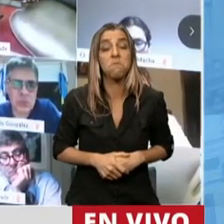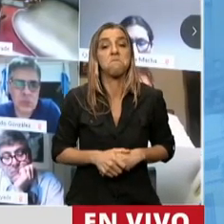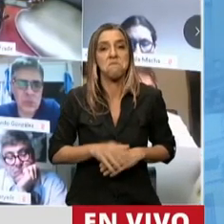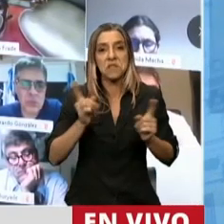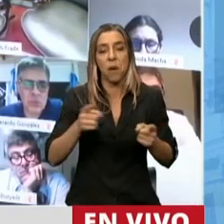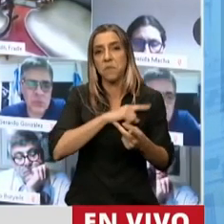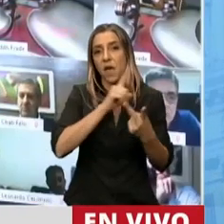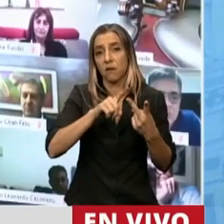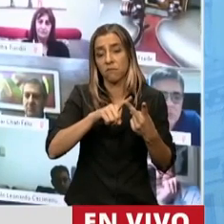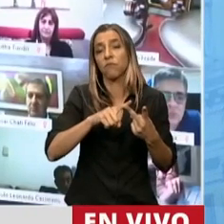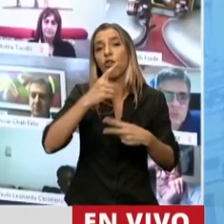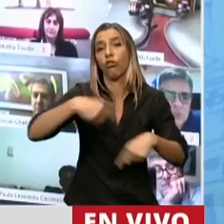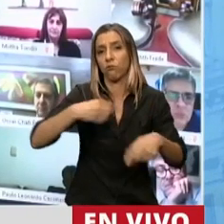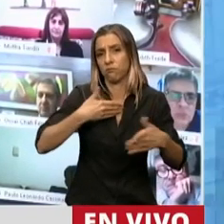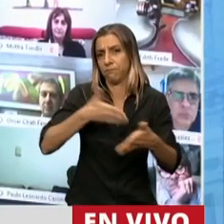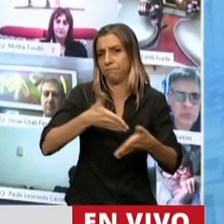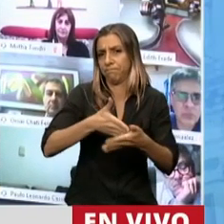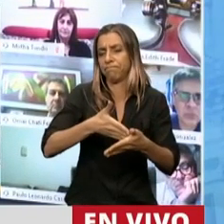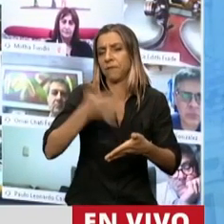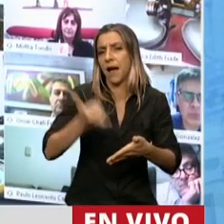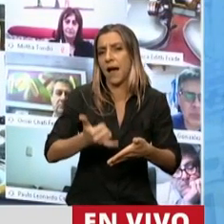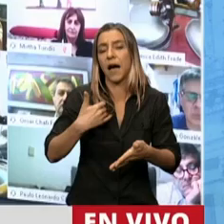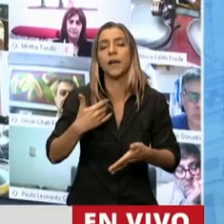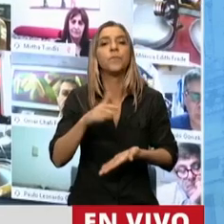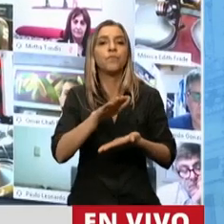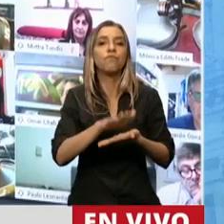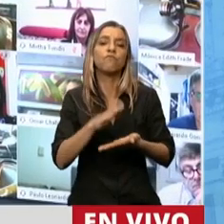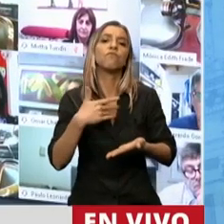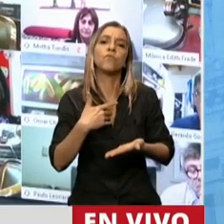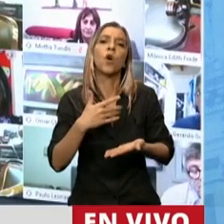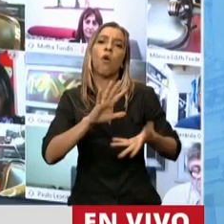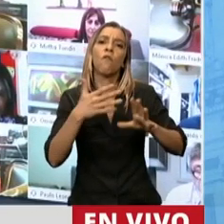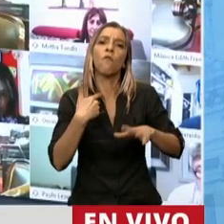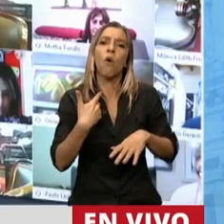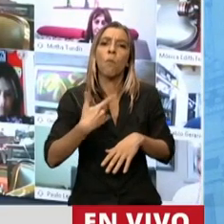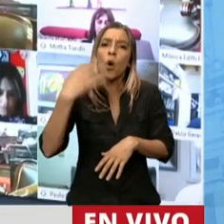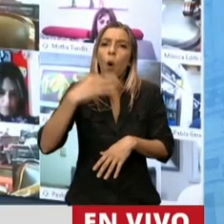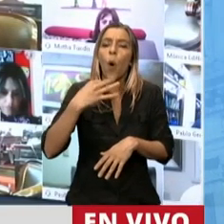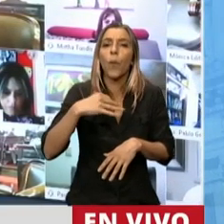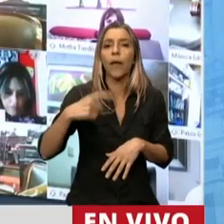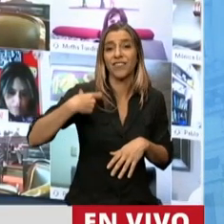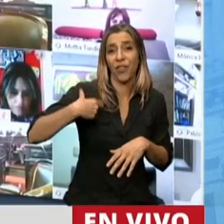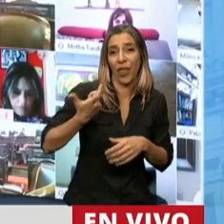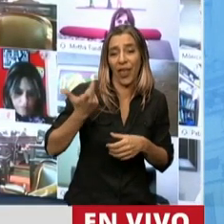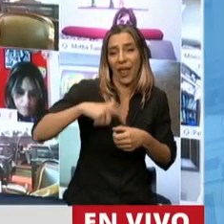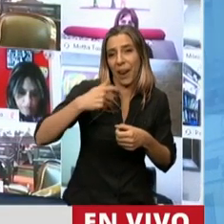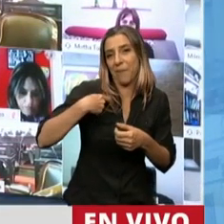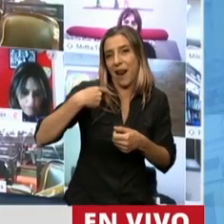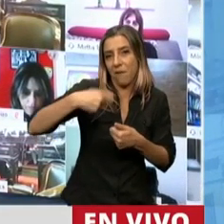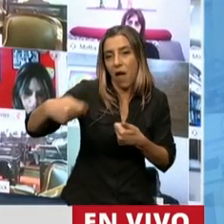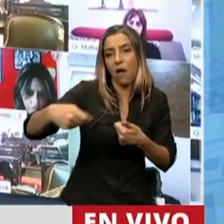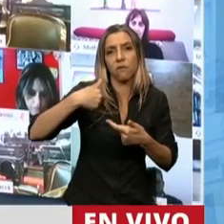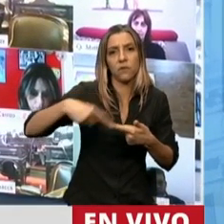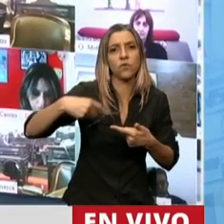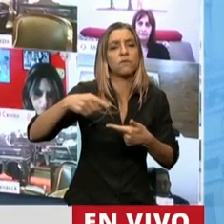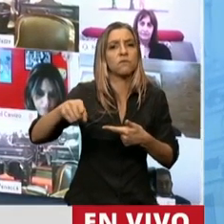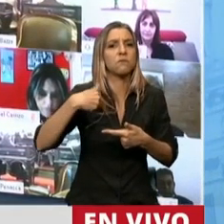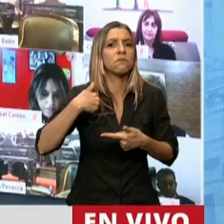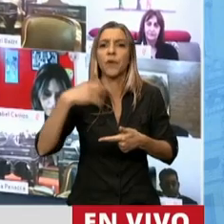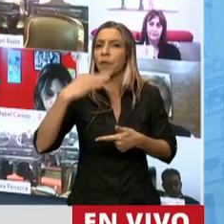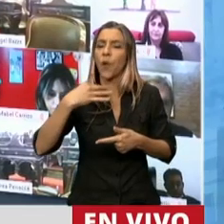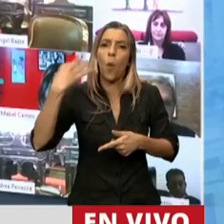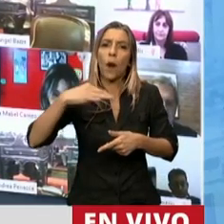impedimentos. El más grave me parece acreditar el cumplimiento de obligaciones gremiales para revalidar la continuidad en el